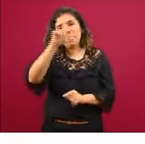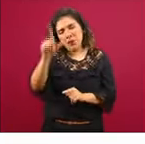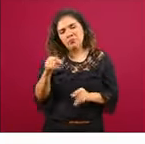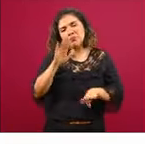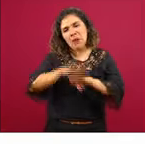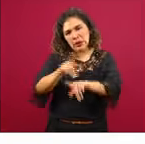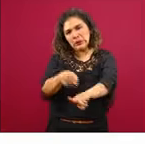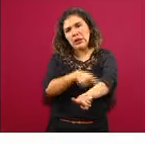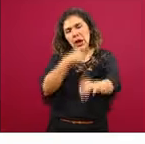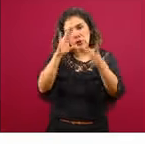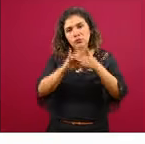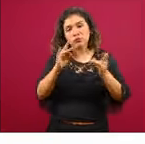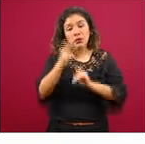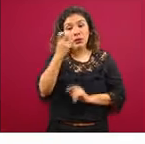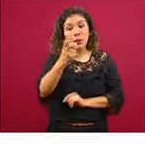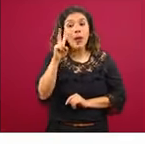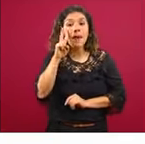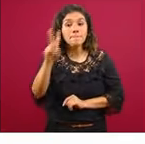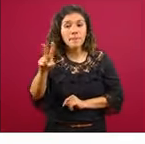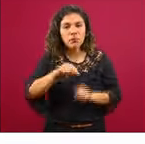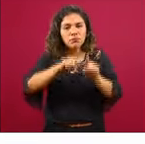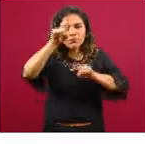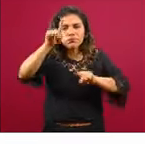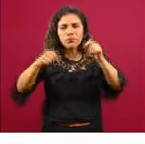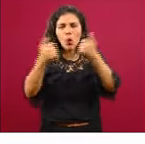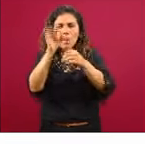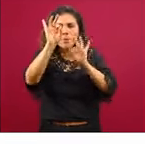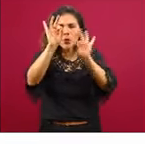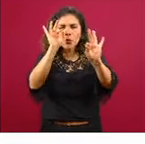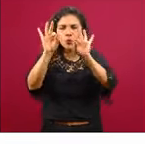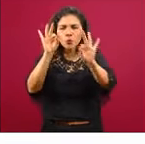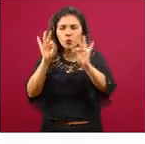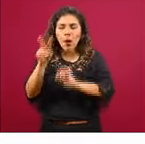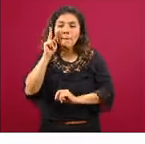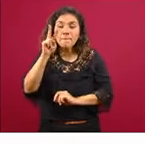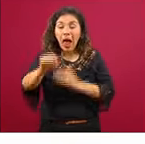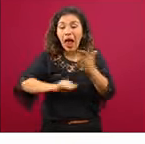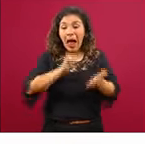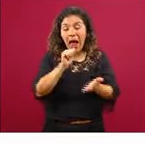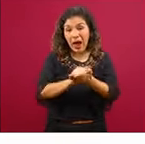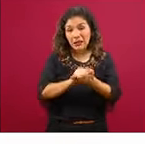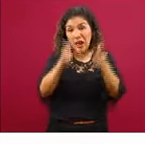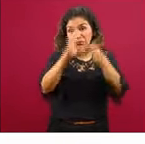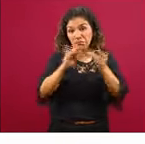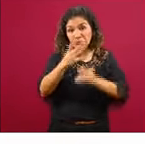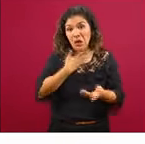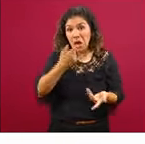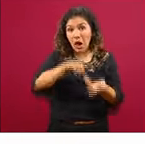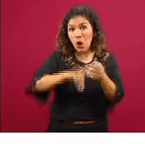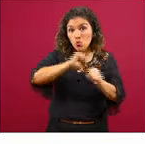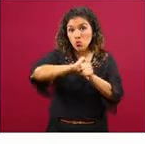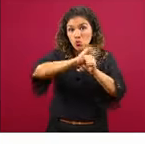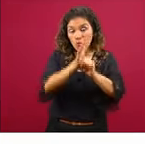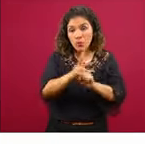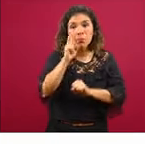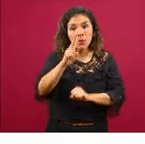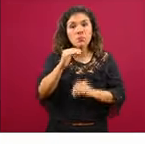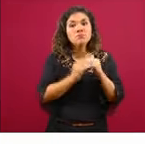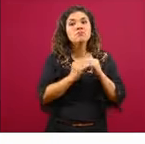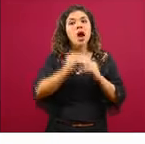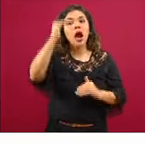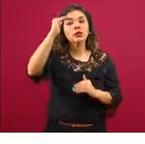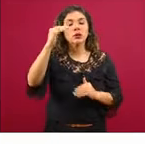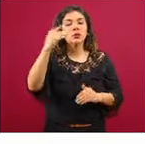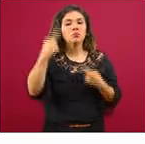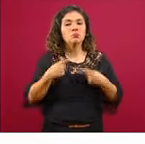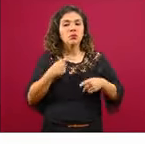discutamos. Ustedes pueden ver en estas gráficas de puntos cómo en las actas que mencionaron COVID se observa este incremento, ¿no? El exceso